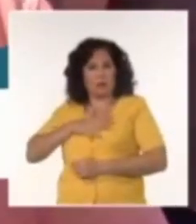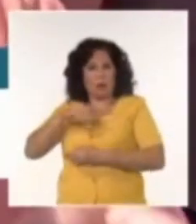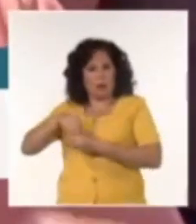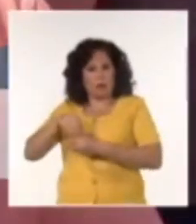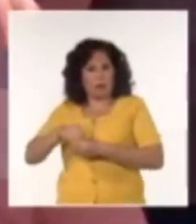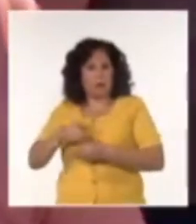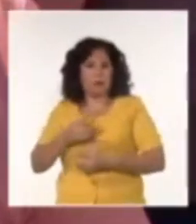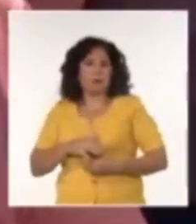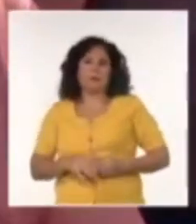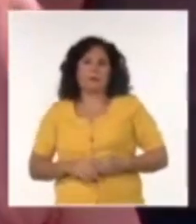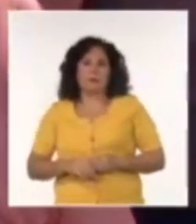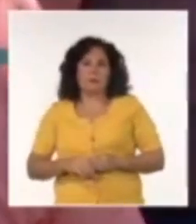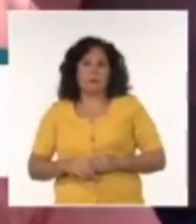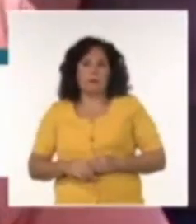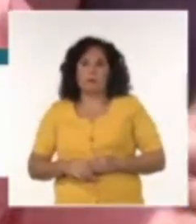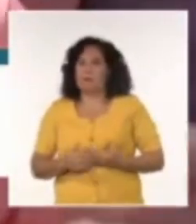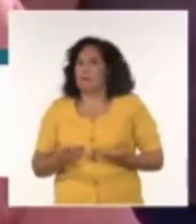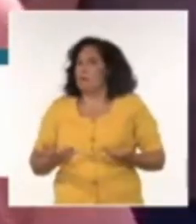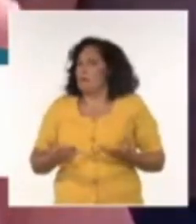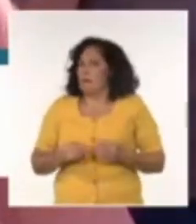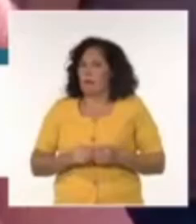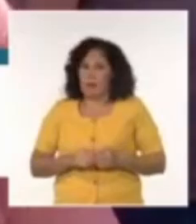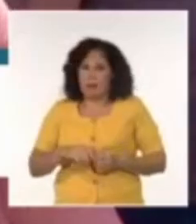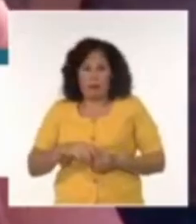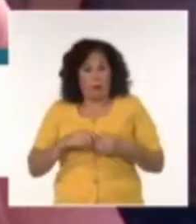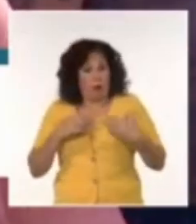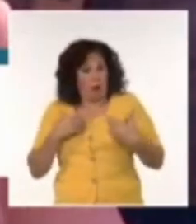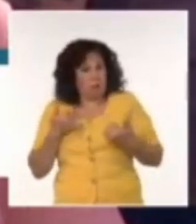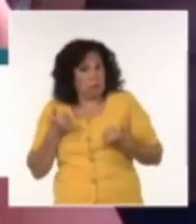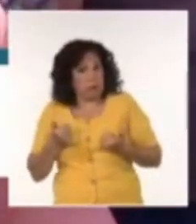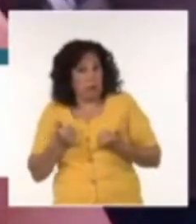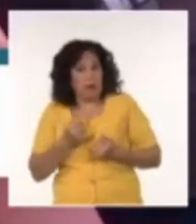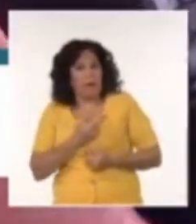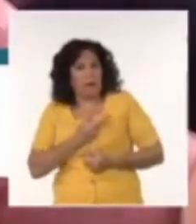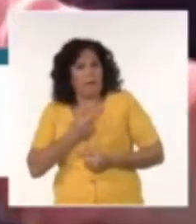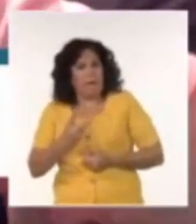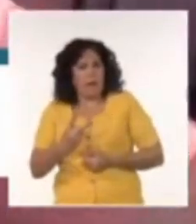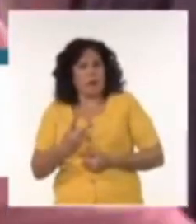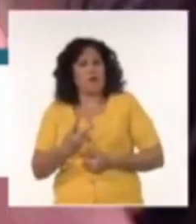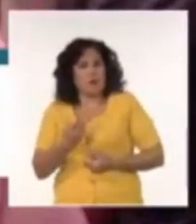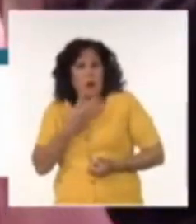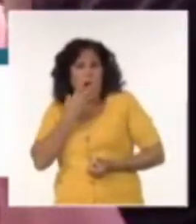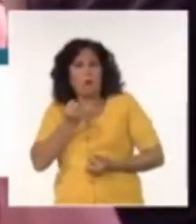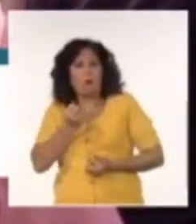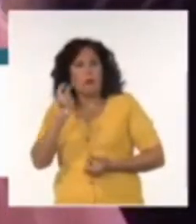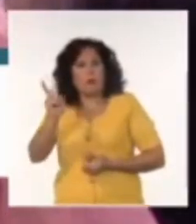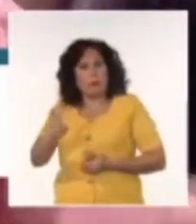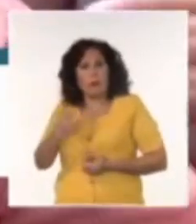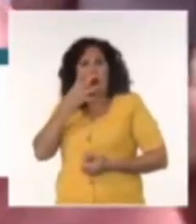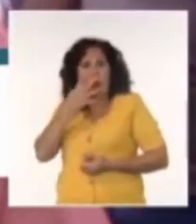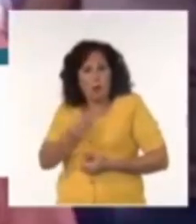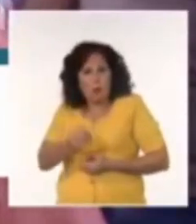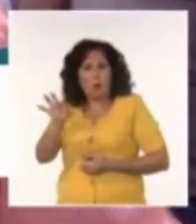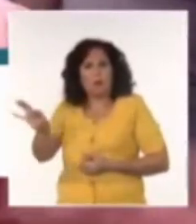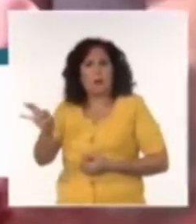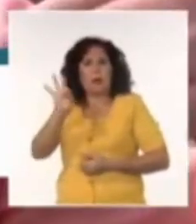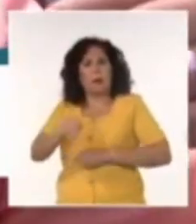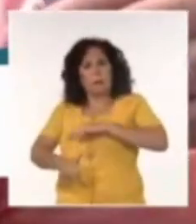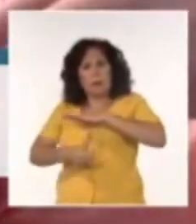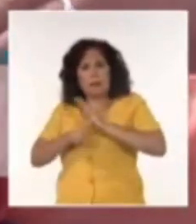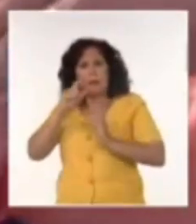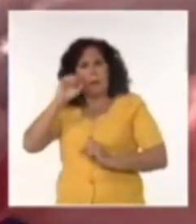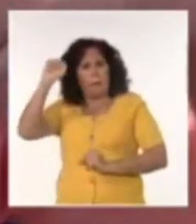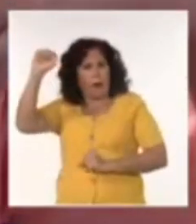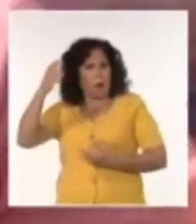Ante esas nuevas agresiones que tratan de desconocer la voluntad del pueblo de Venezuela, vemos este pueblo con alegría, en paz,